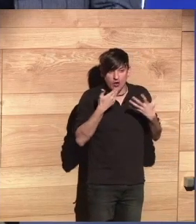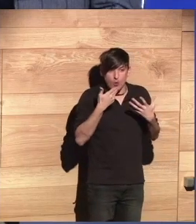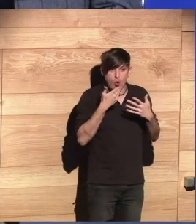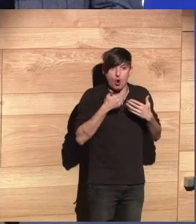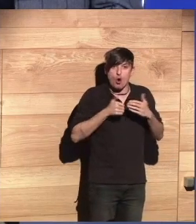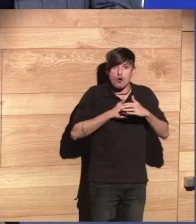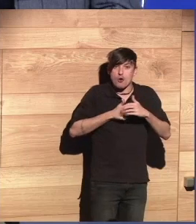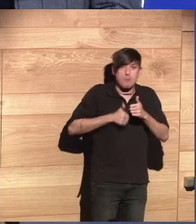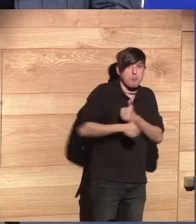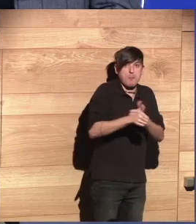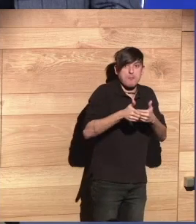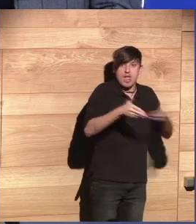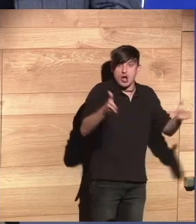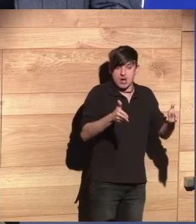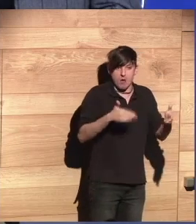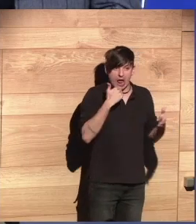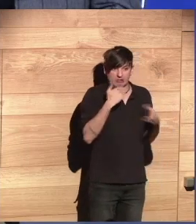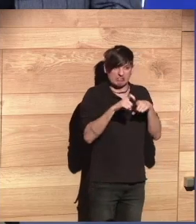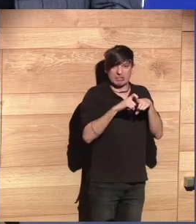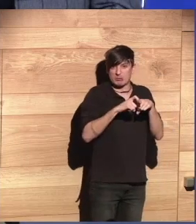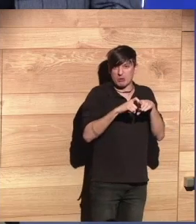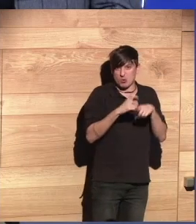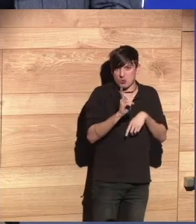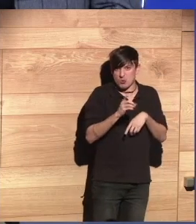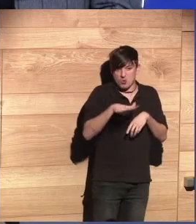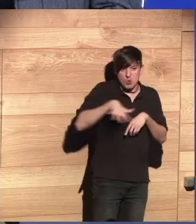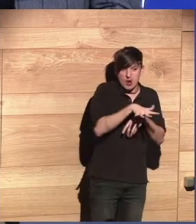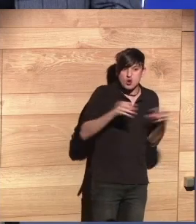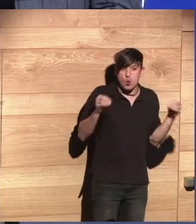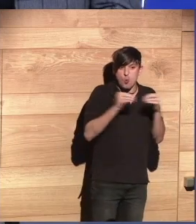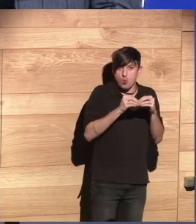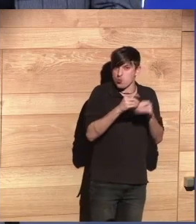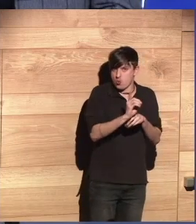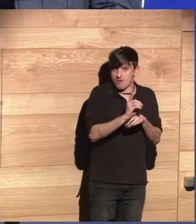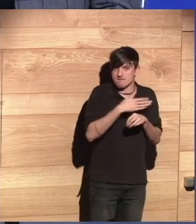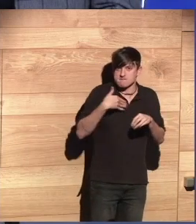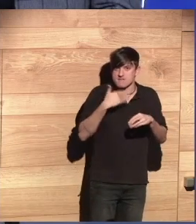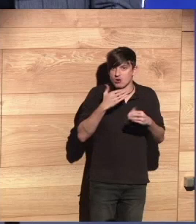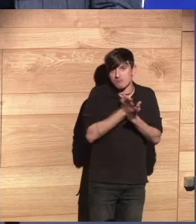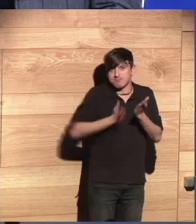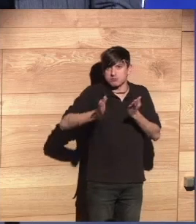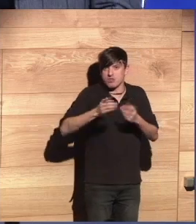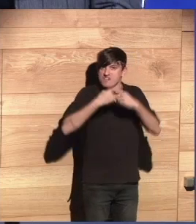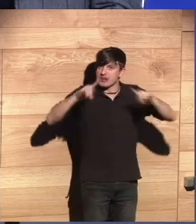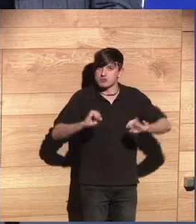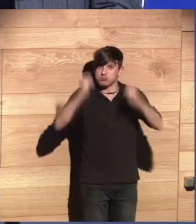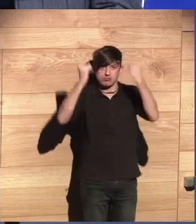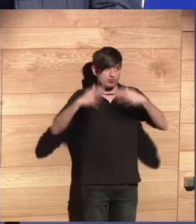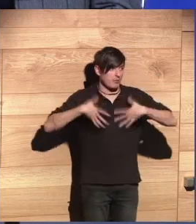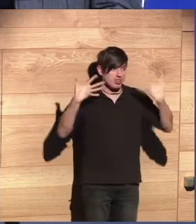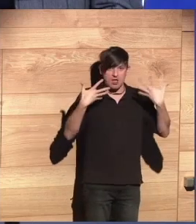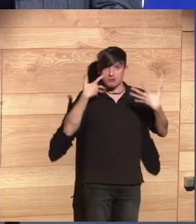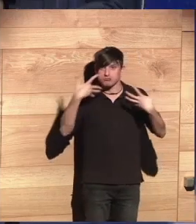pioneros, nunca han querido hacer algo convencional, no han querido visitar un lugar común y han querido siempre revolucionar, sorprender,